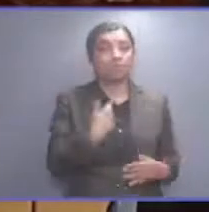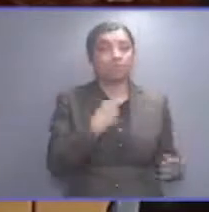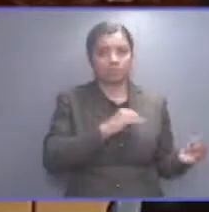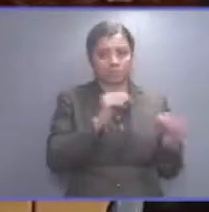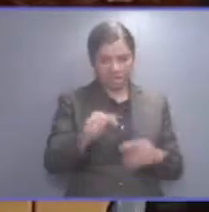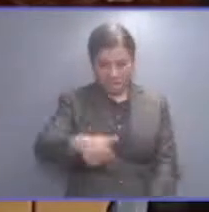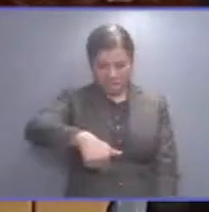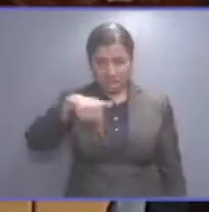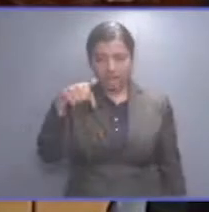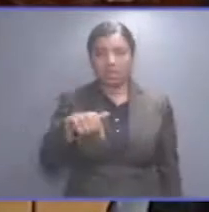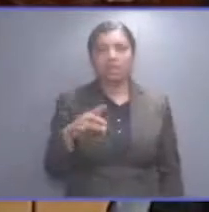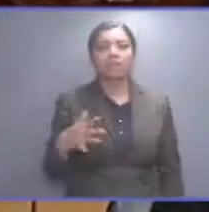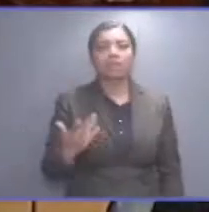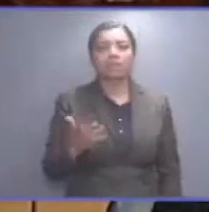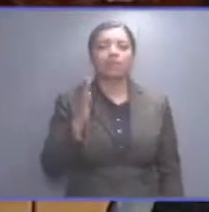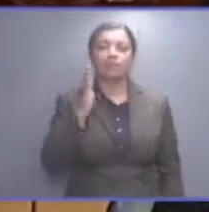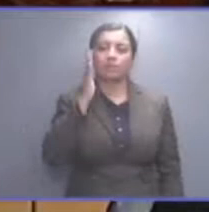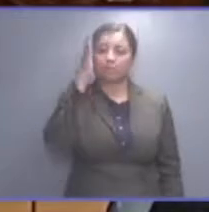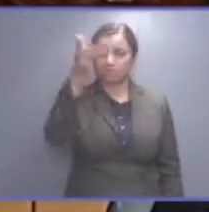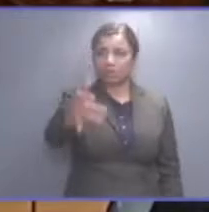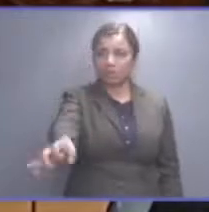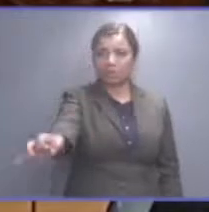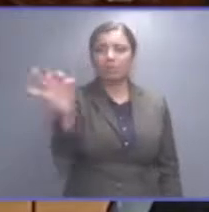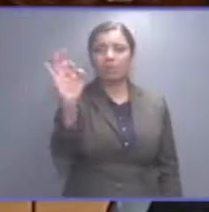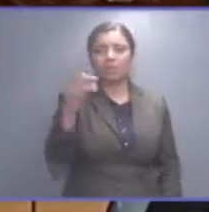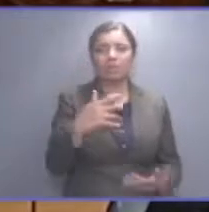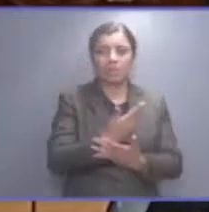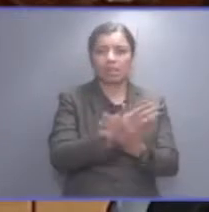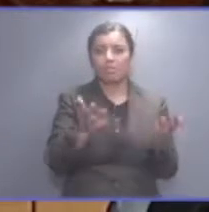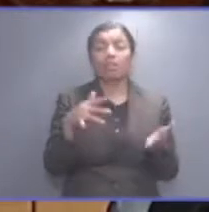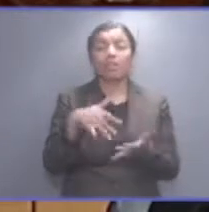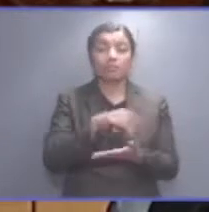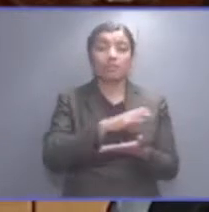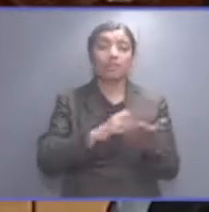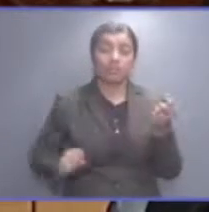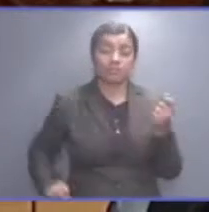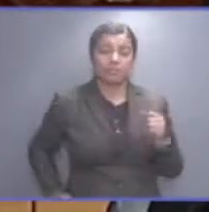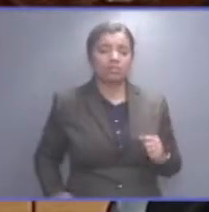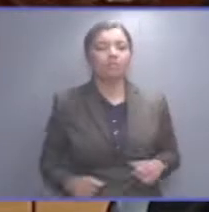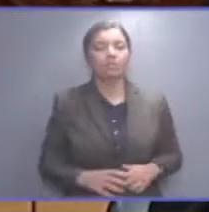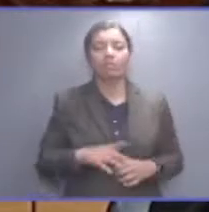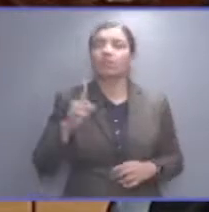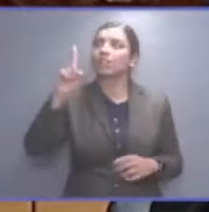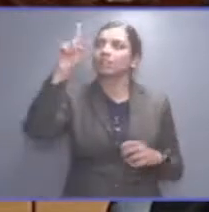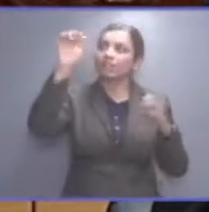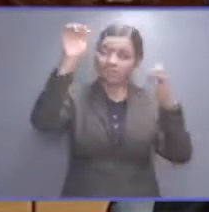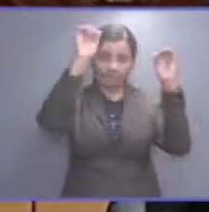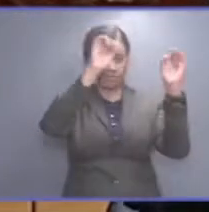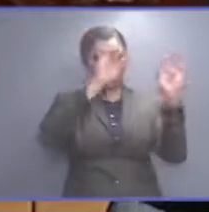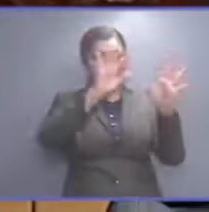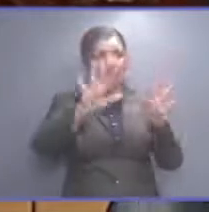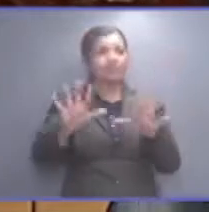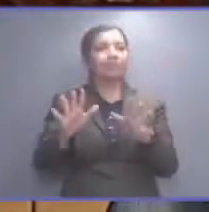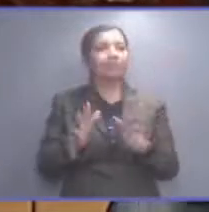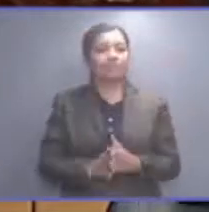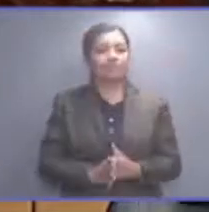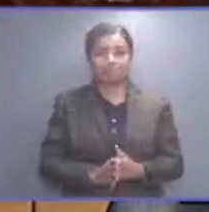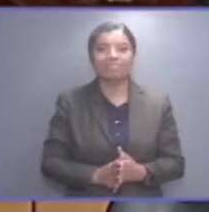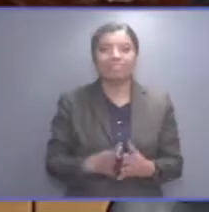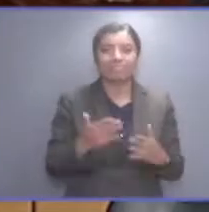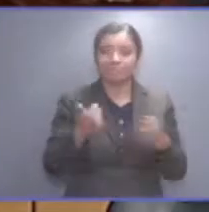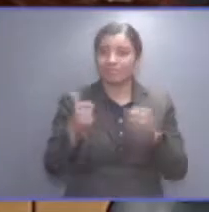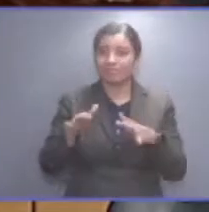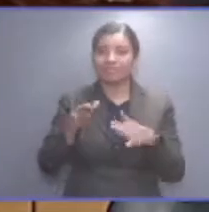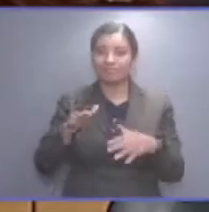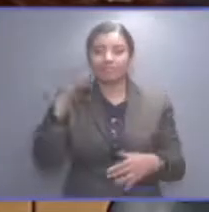aquí salga el bienestar para toda la población salvadoreña. Que Dios me lo bendiga grandemente. Muchísimas